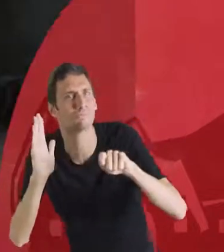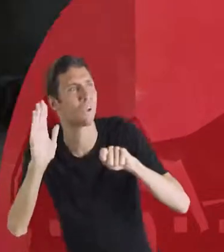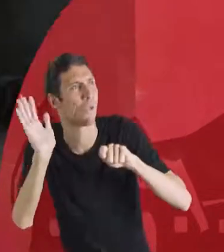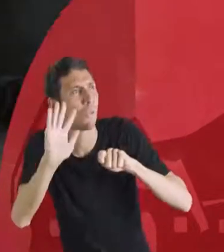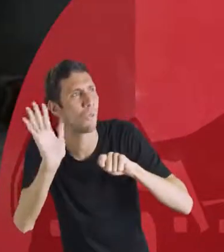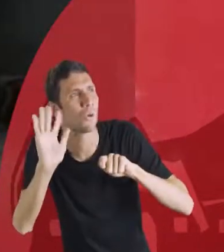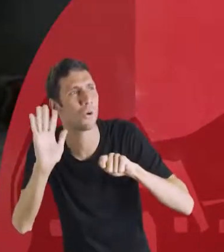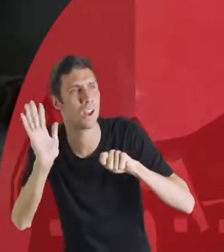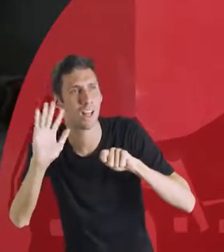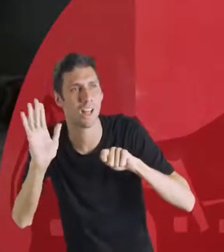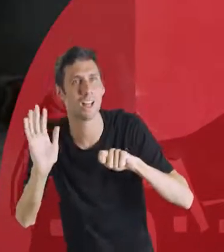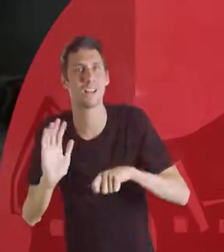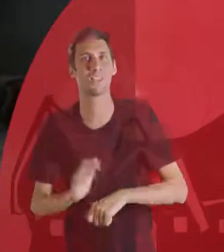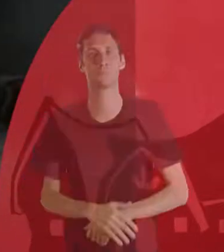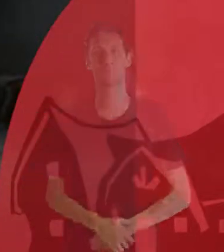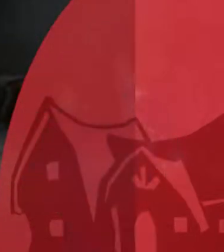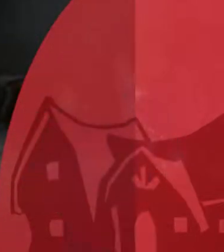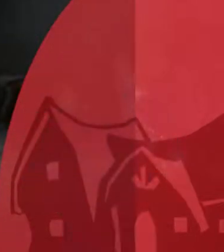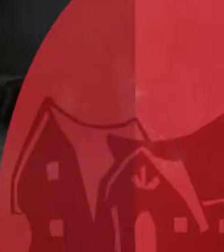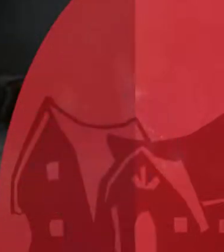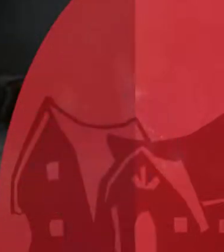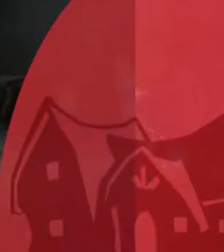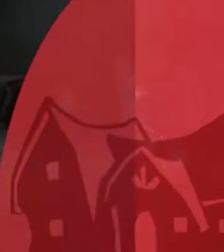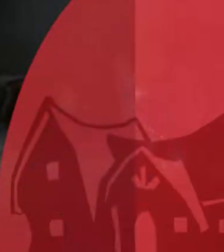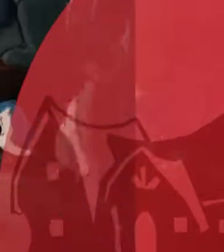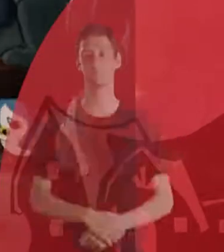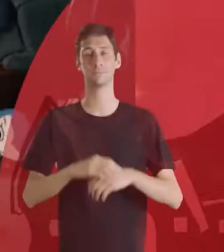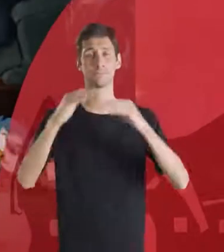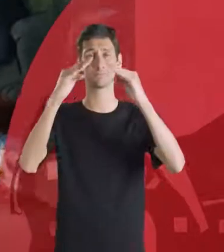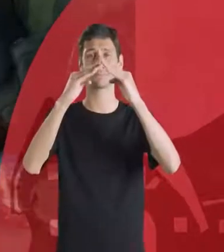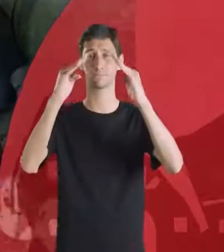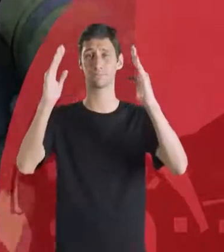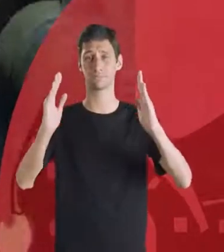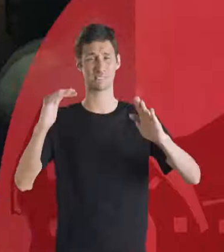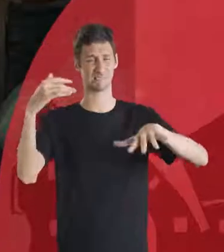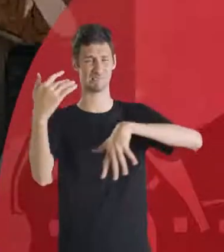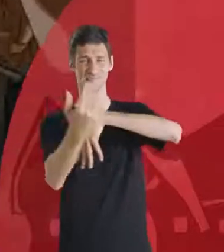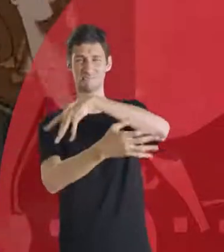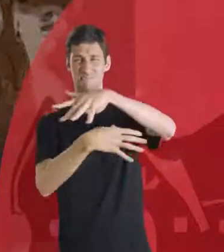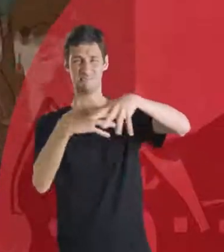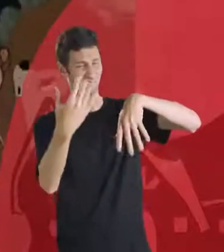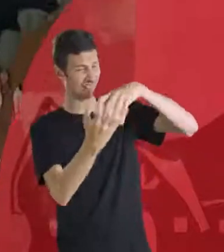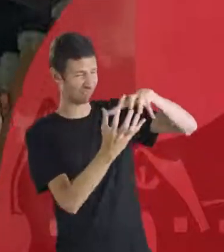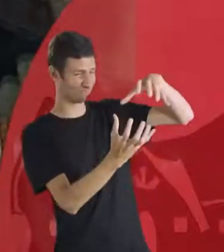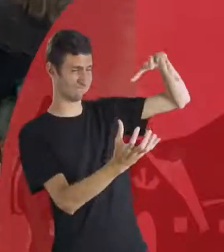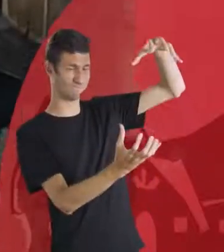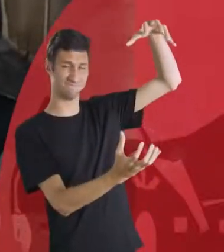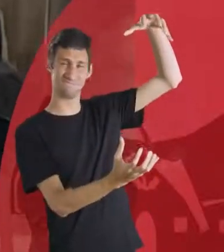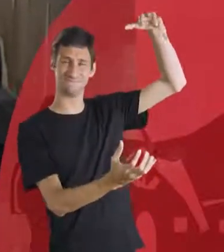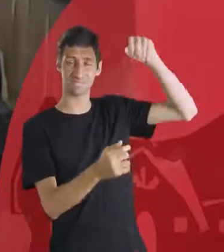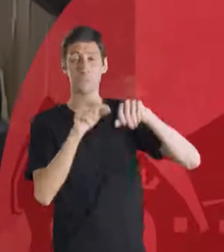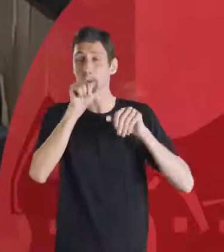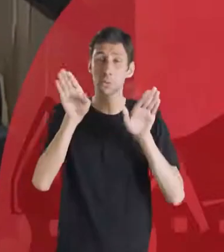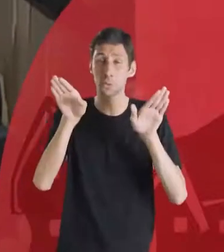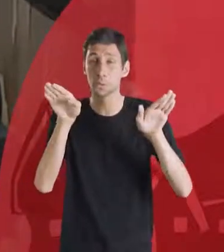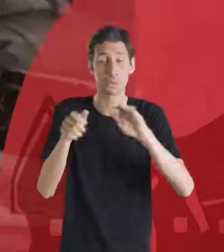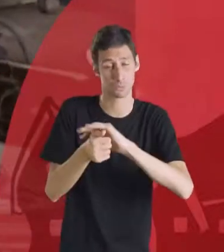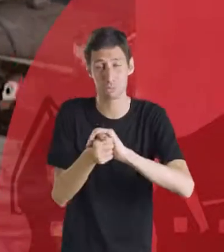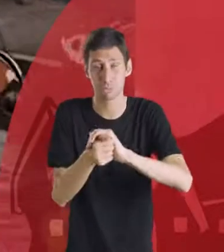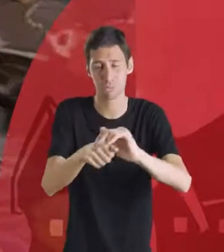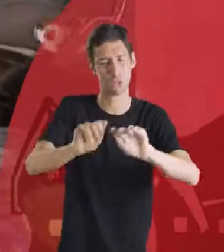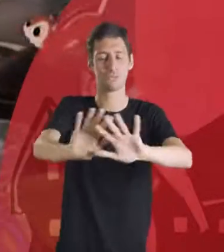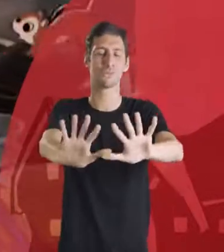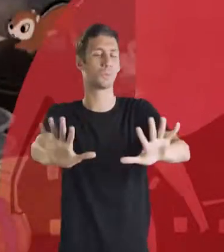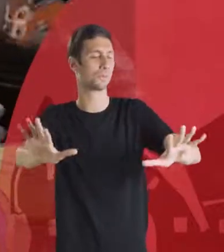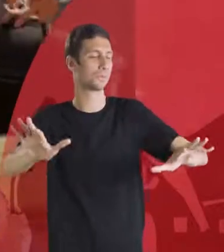nadie responde y se anima a entrar. ¡Hola! Había un gran desorden. Como tiene un corazón muy